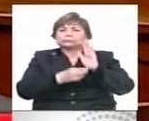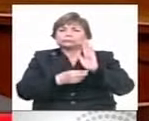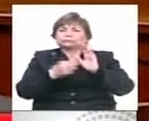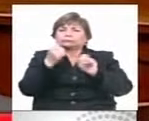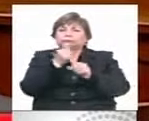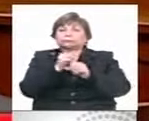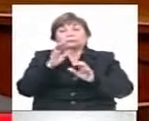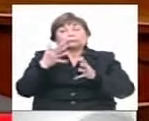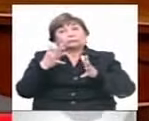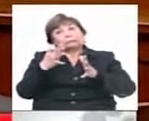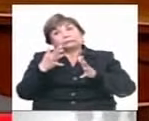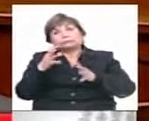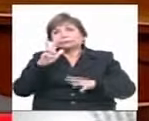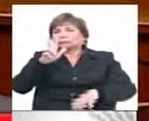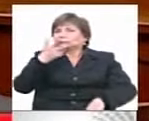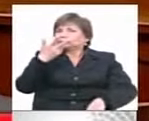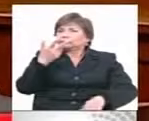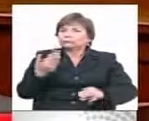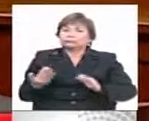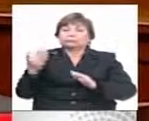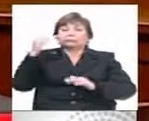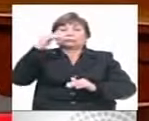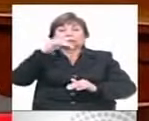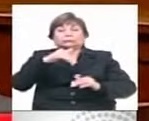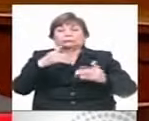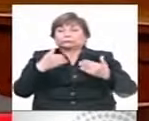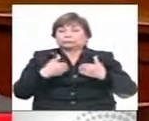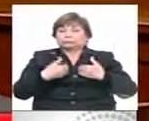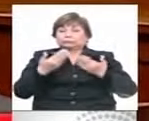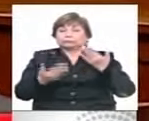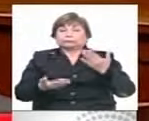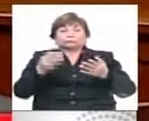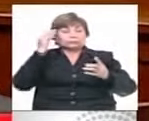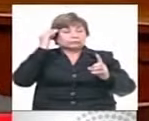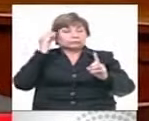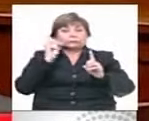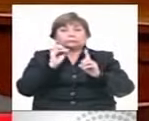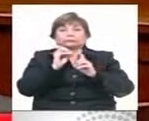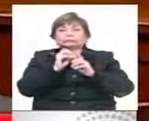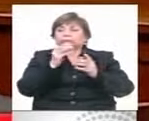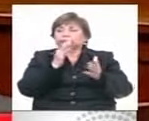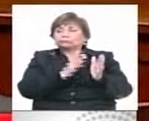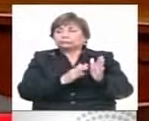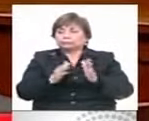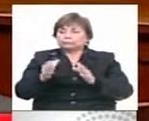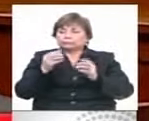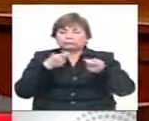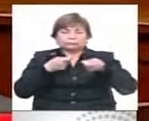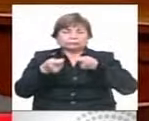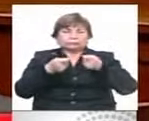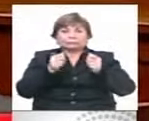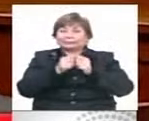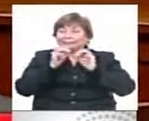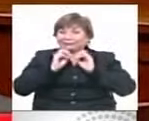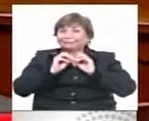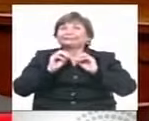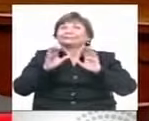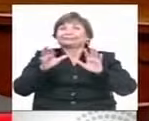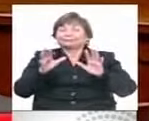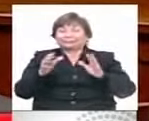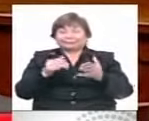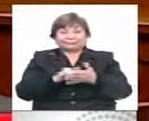tercera ola pandémica, el cual tendrá entre sus principales objetivos prevenir y controlar la transmisión